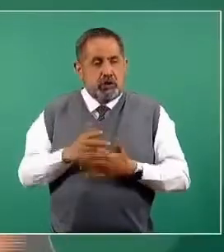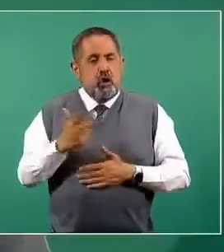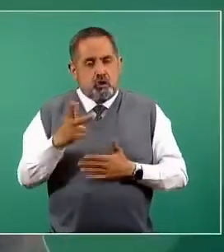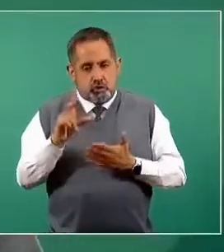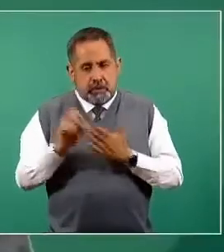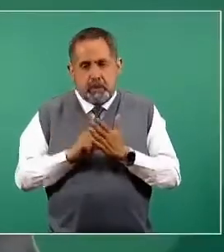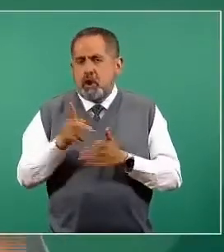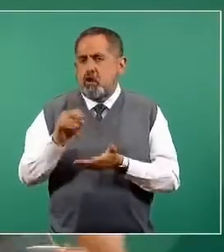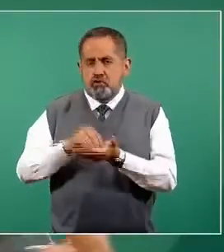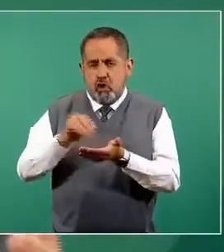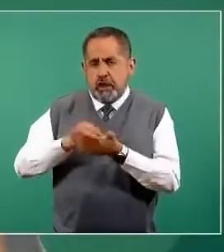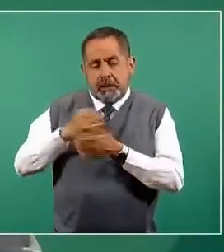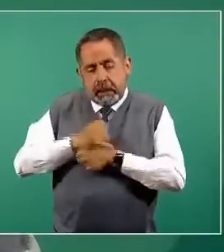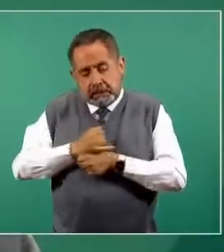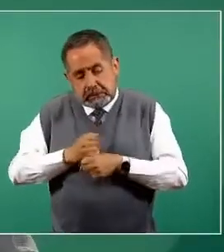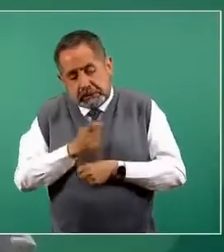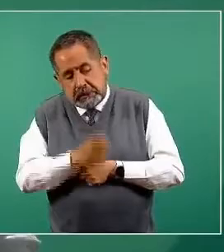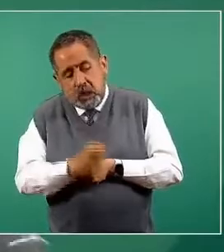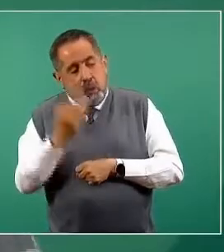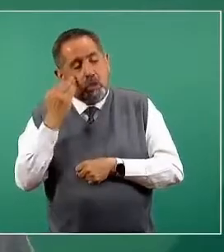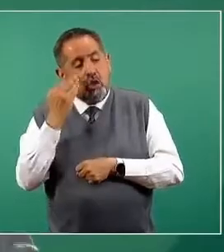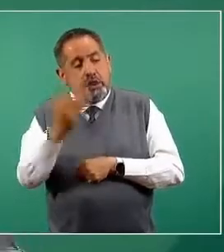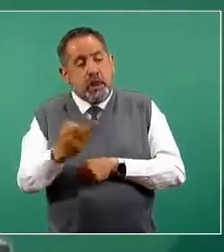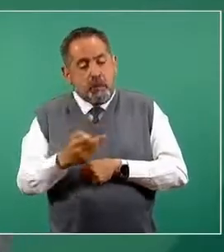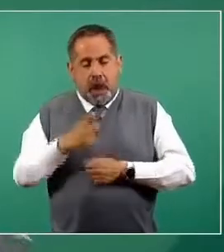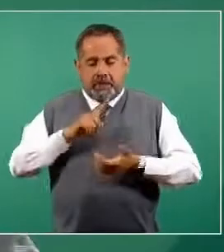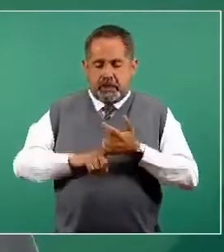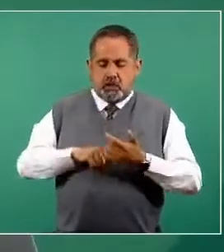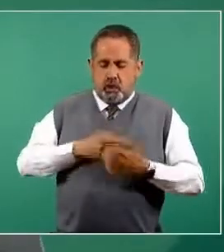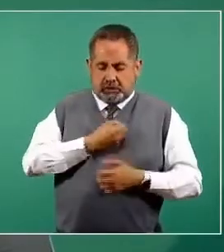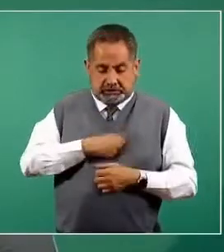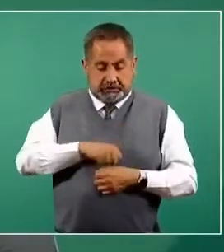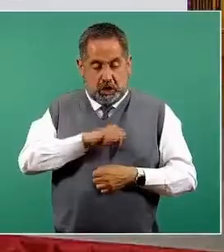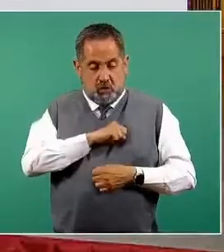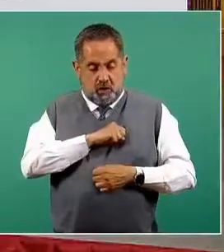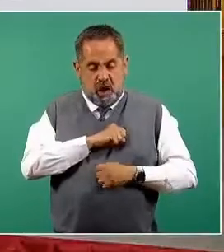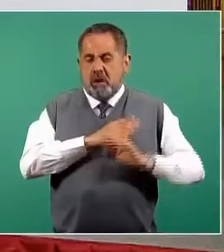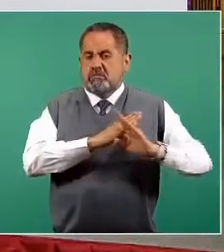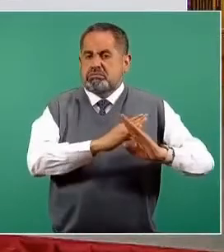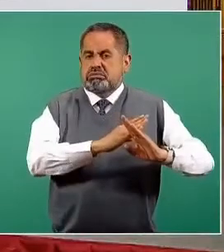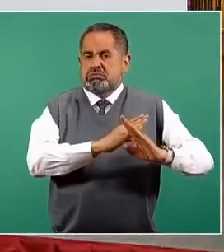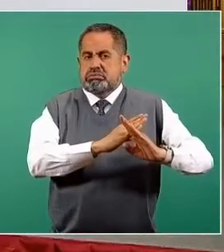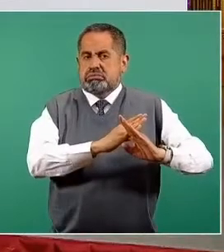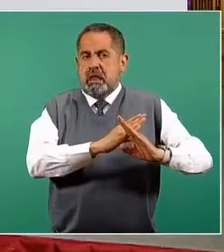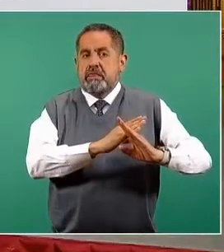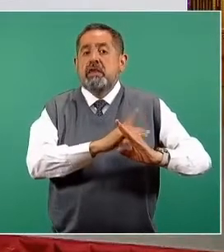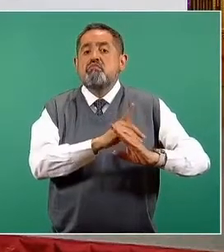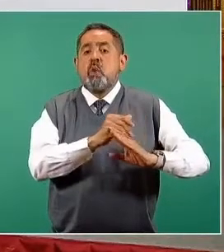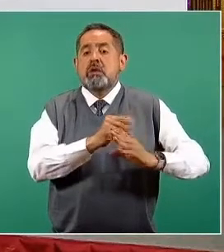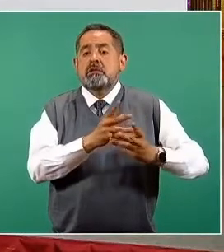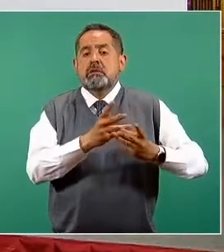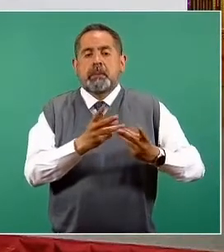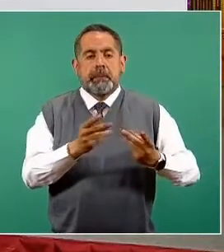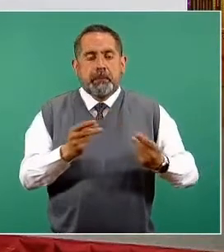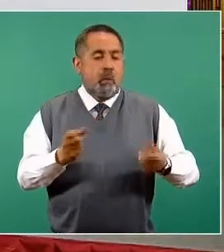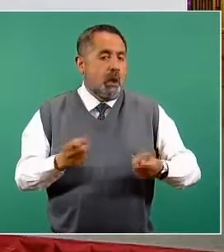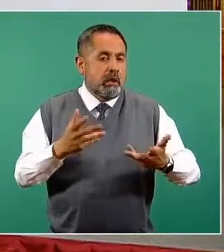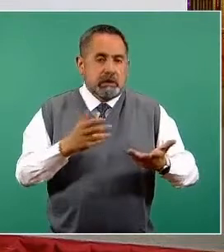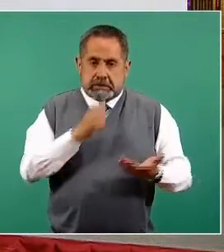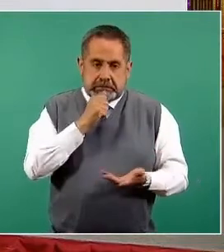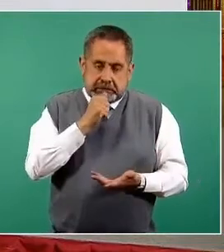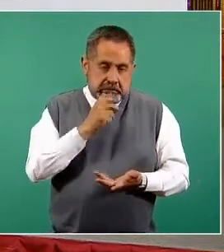la investigación en el seguimiento tanto de las personas vacunadas como de las personas que hemos enfermado. Desde luego no se hace el seguimiento a todas y cada